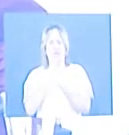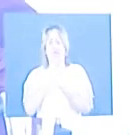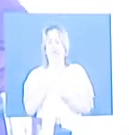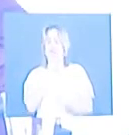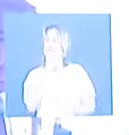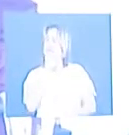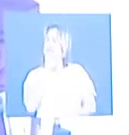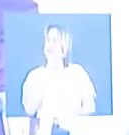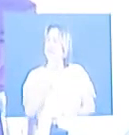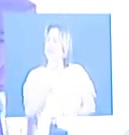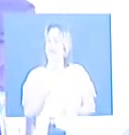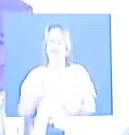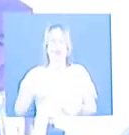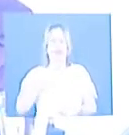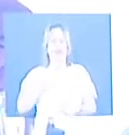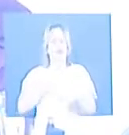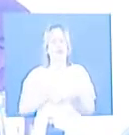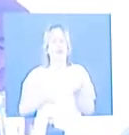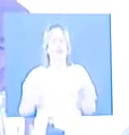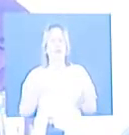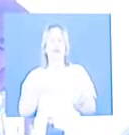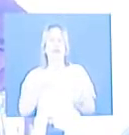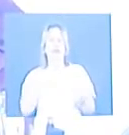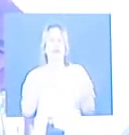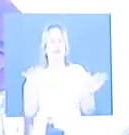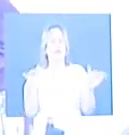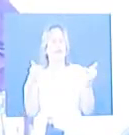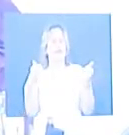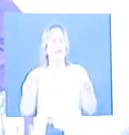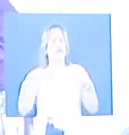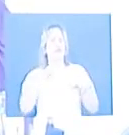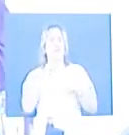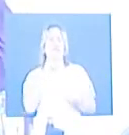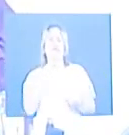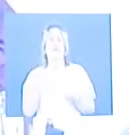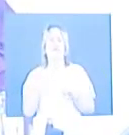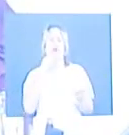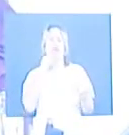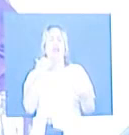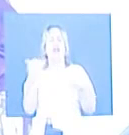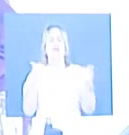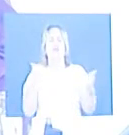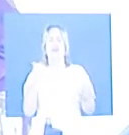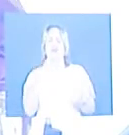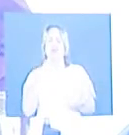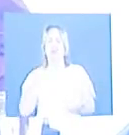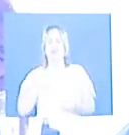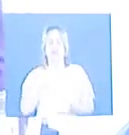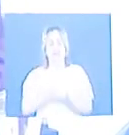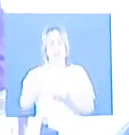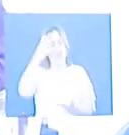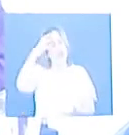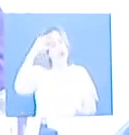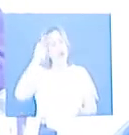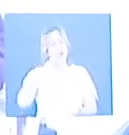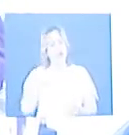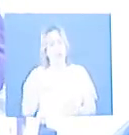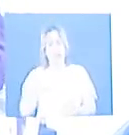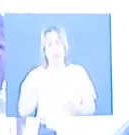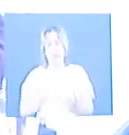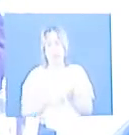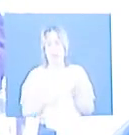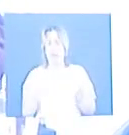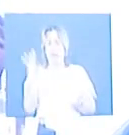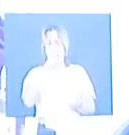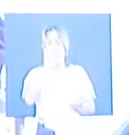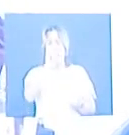sistemas de los medios de comunicación en Santiago de Cuba. ¿Cuán importante es esto? Porque a partir de un tema central, que es el que esboza